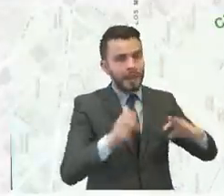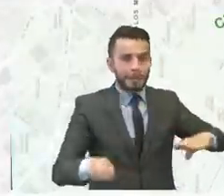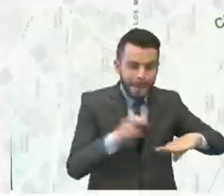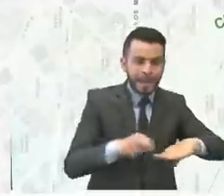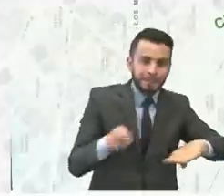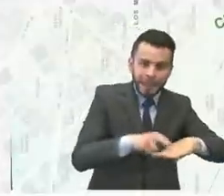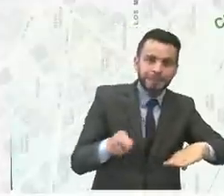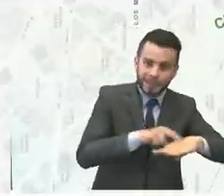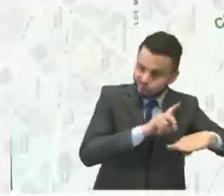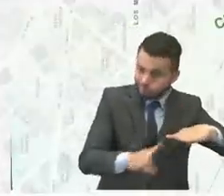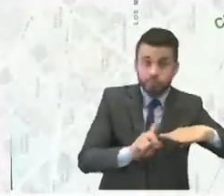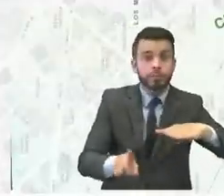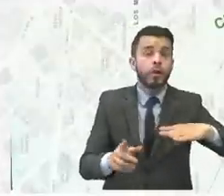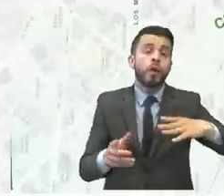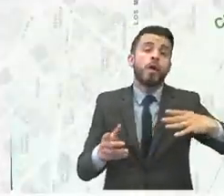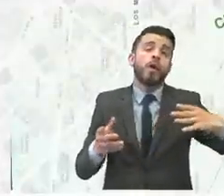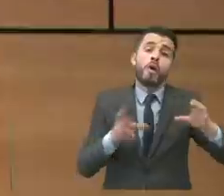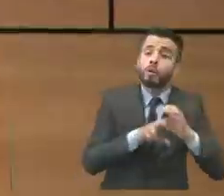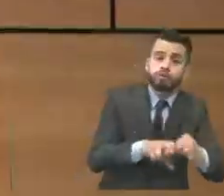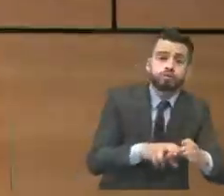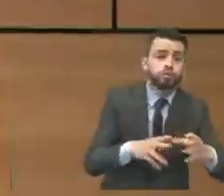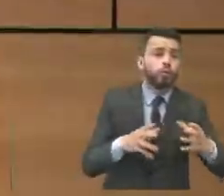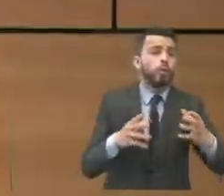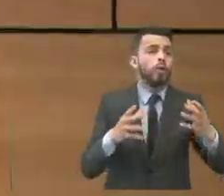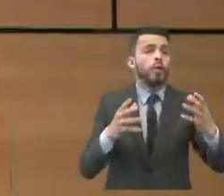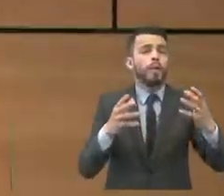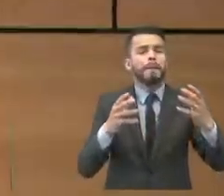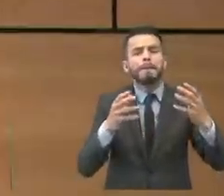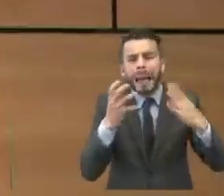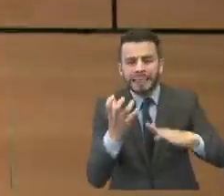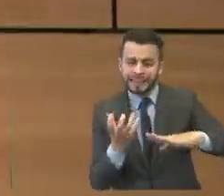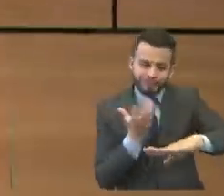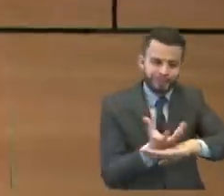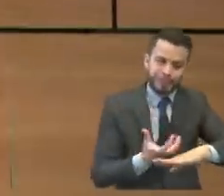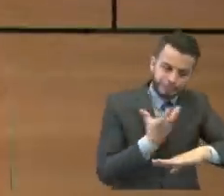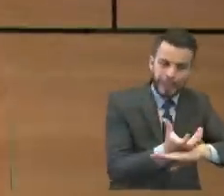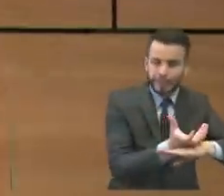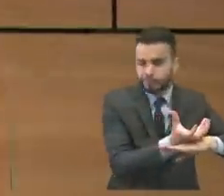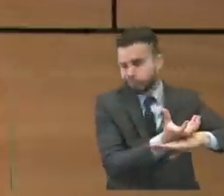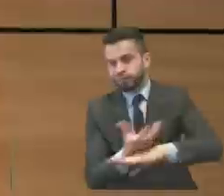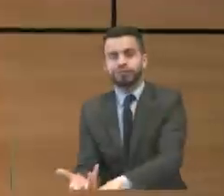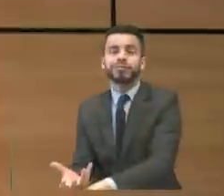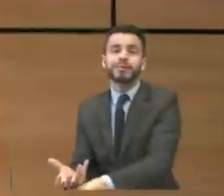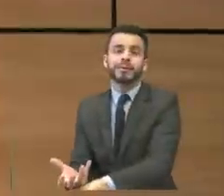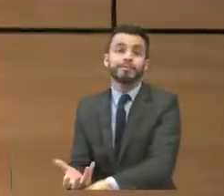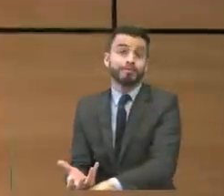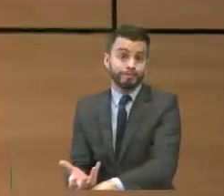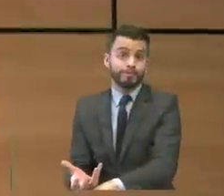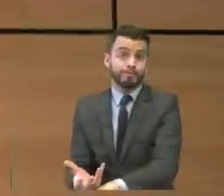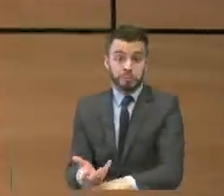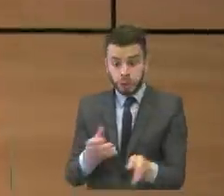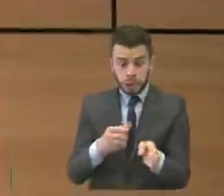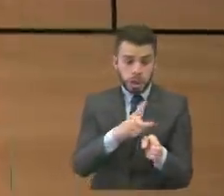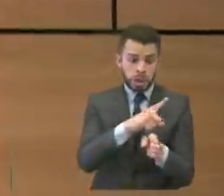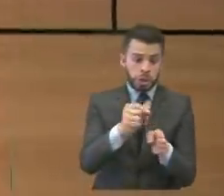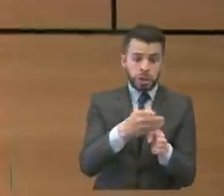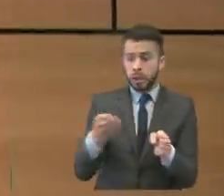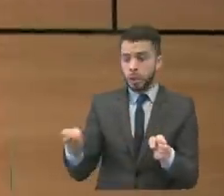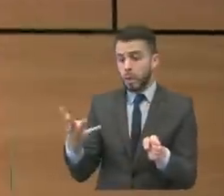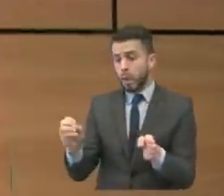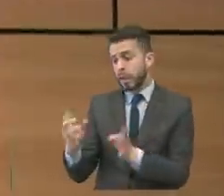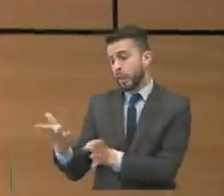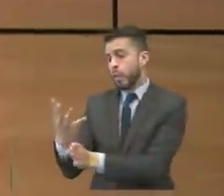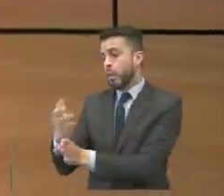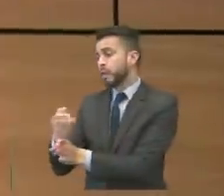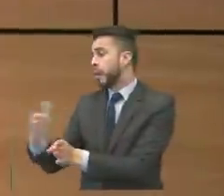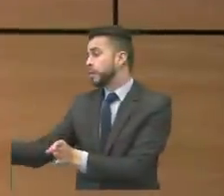transporte público limpio, pero mucho más masivo y mucho más robusto que lo que necesitamos entre la 100 y la 40 o entre la 40 y la 24.